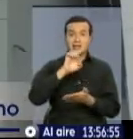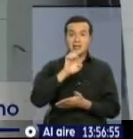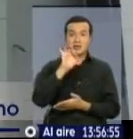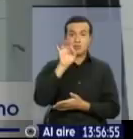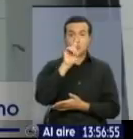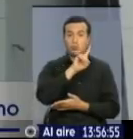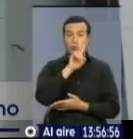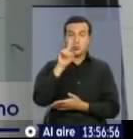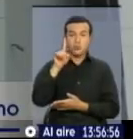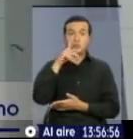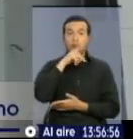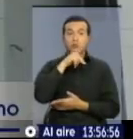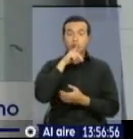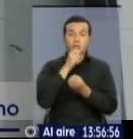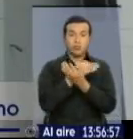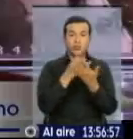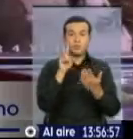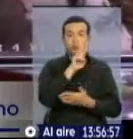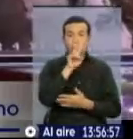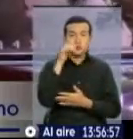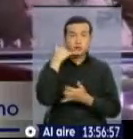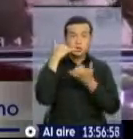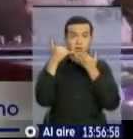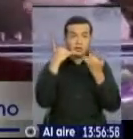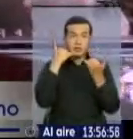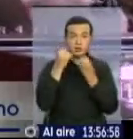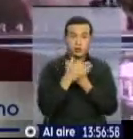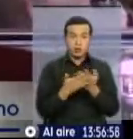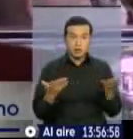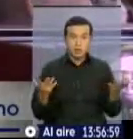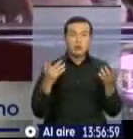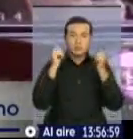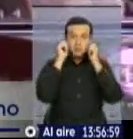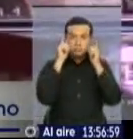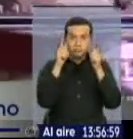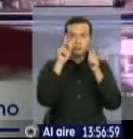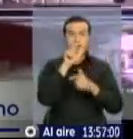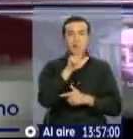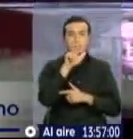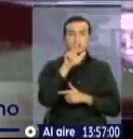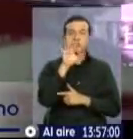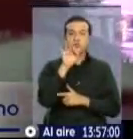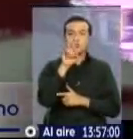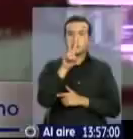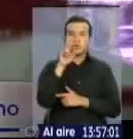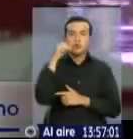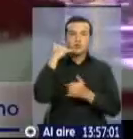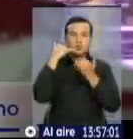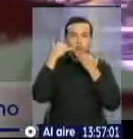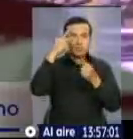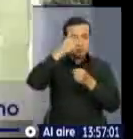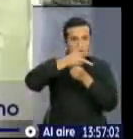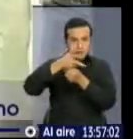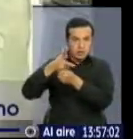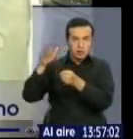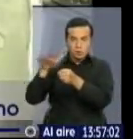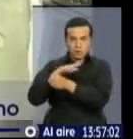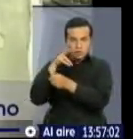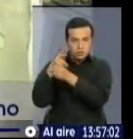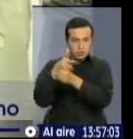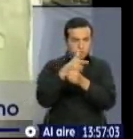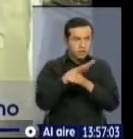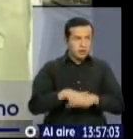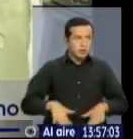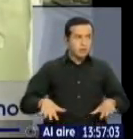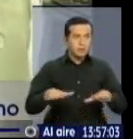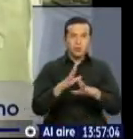Puerto Viejo se indicó que recibieron 22 llamadas de consultas y que estuvieron activos los 392 puntos de videovigilancia, monitoreando